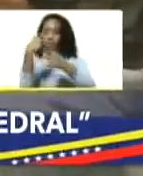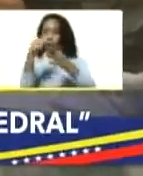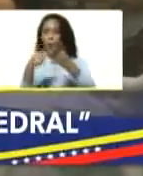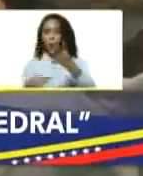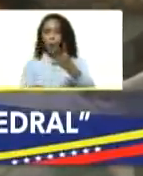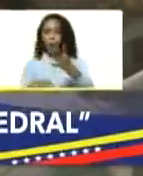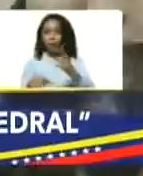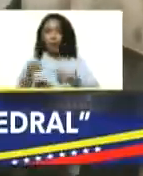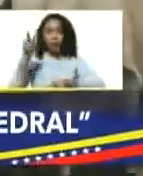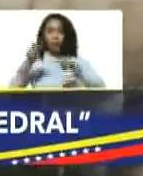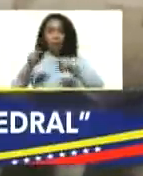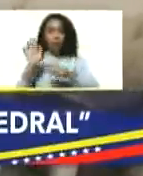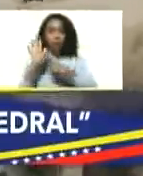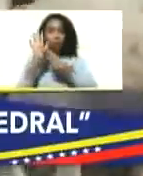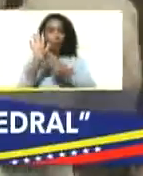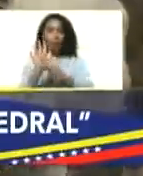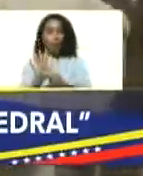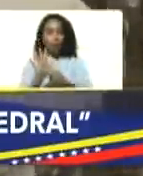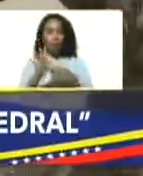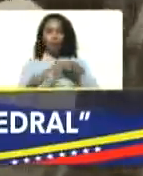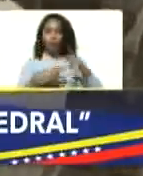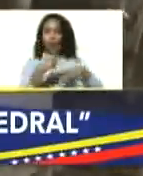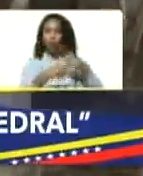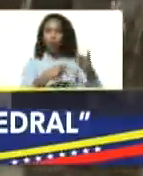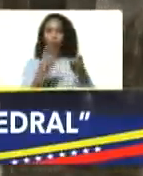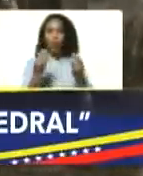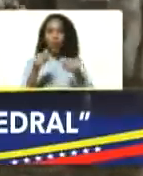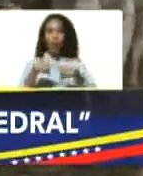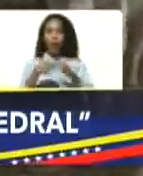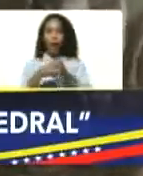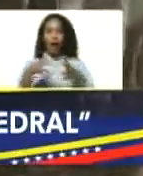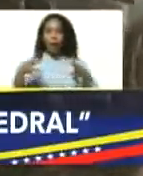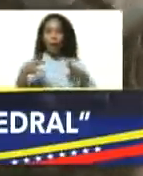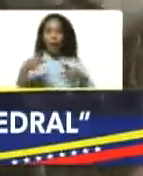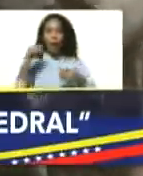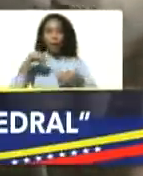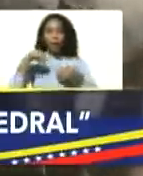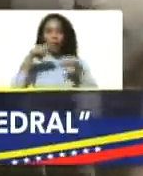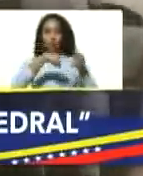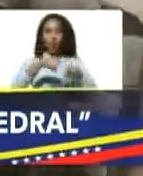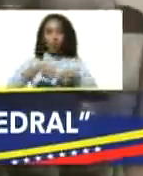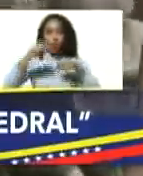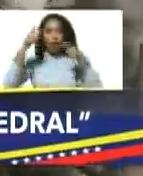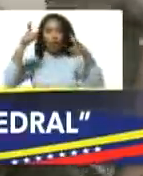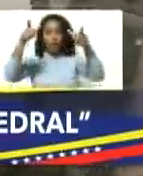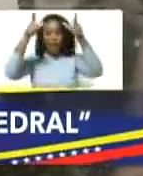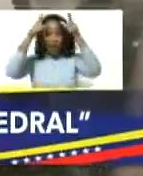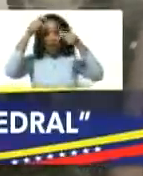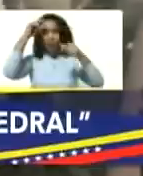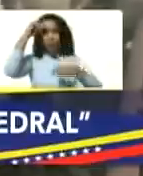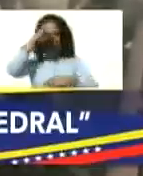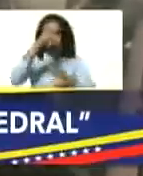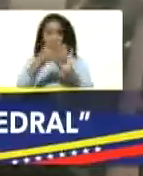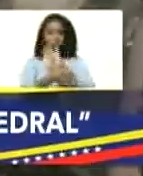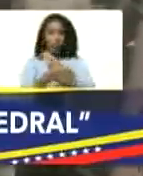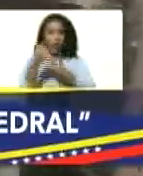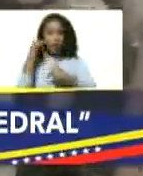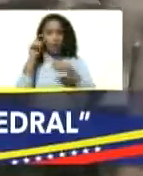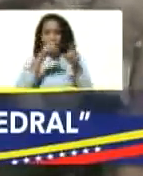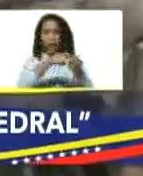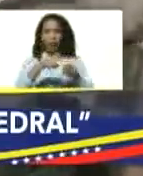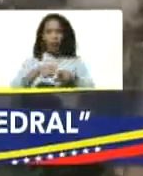expusieron su su producción tanto en el campo de agropecuario ganadero en la agricultura